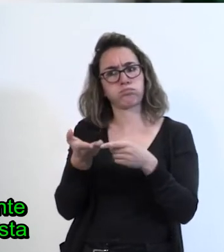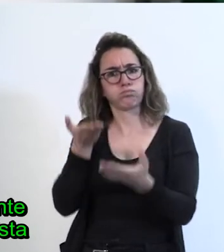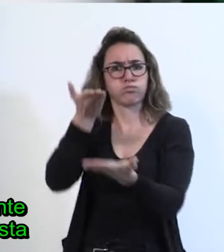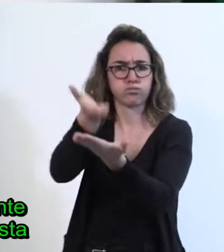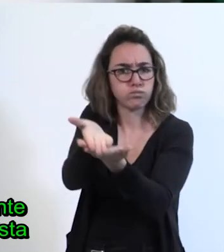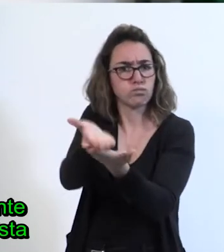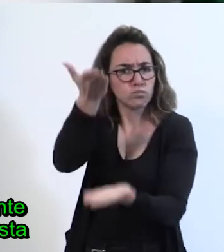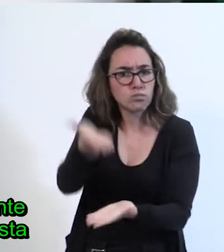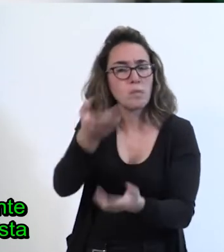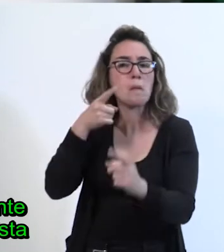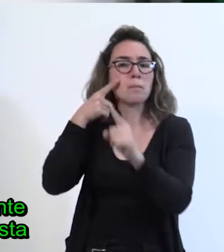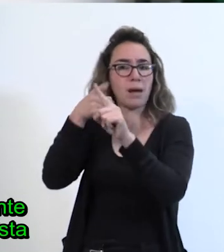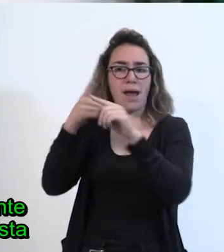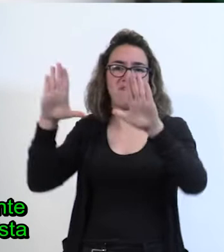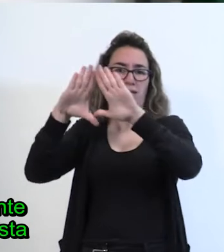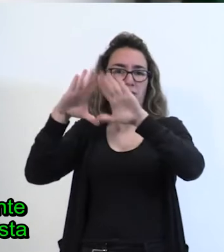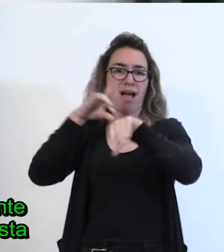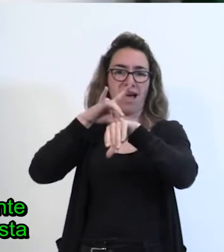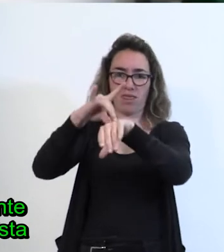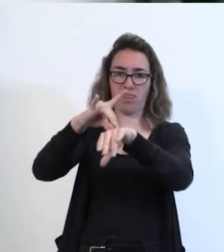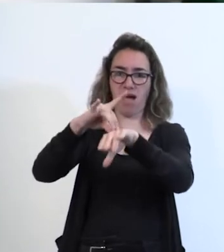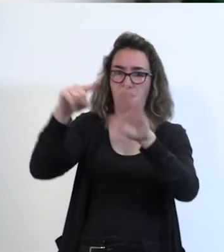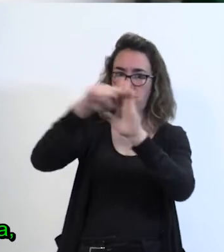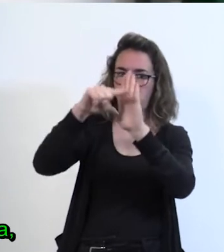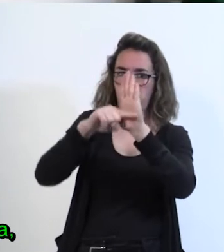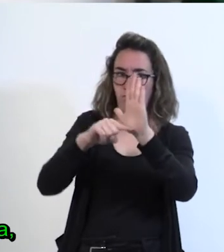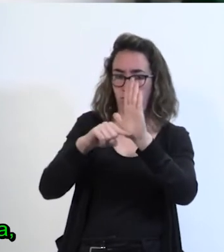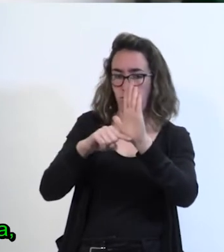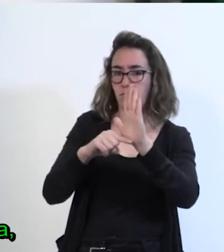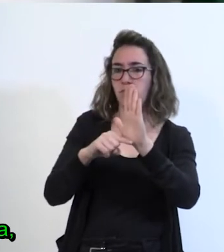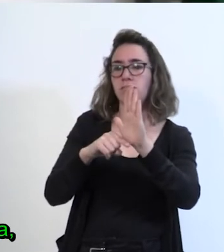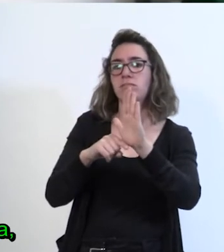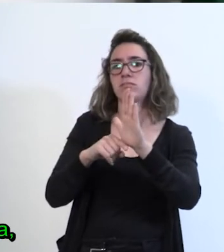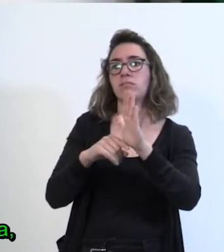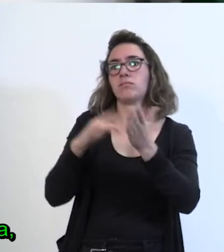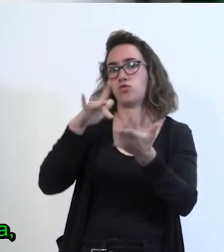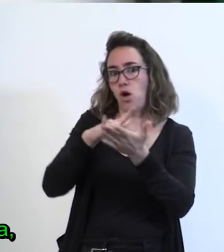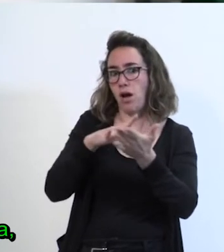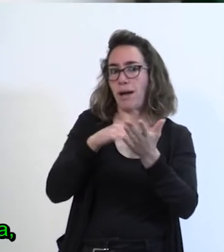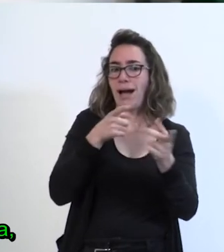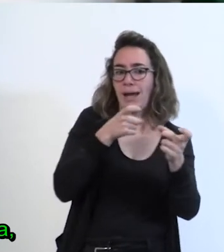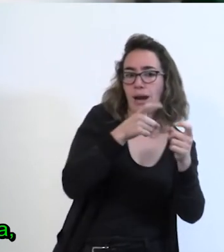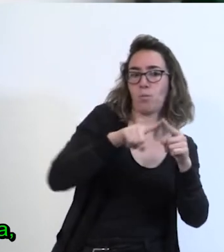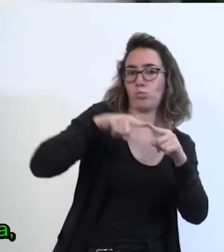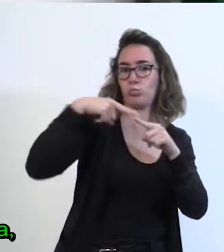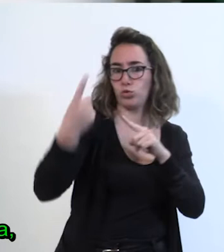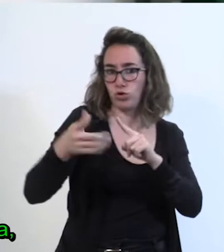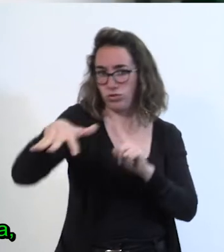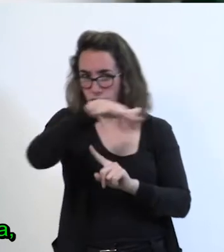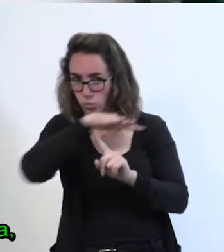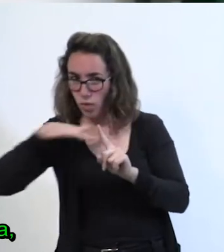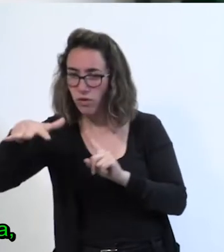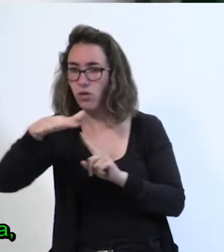la construcción de agenda feminista en un contexto de posguerra, en un